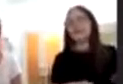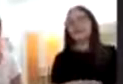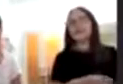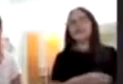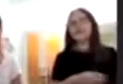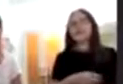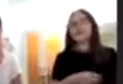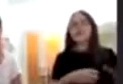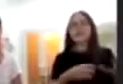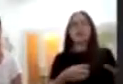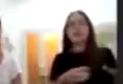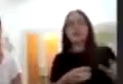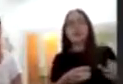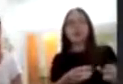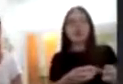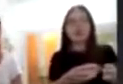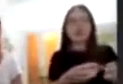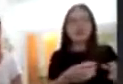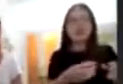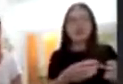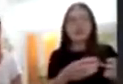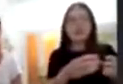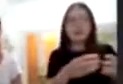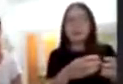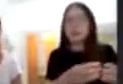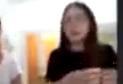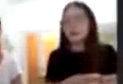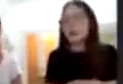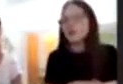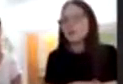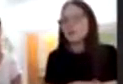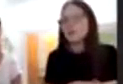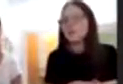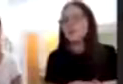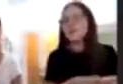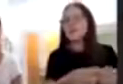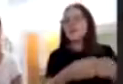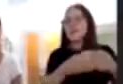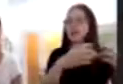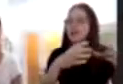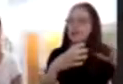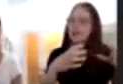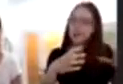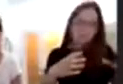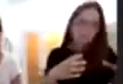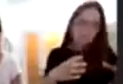escalas, puede salir desde el lote particular de un vecino,